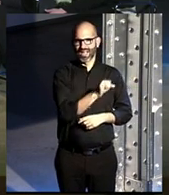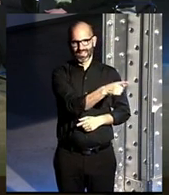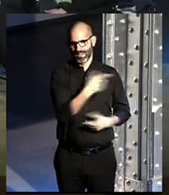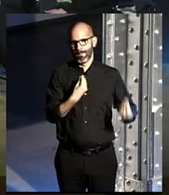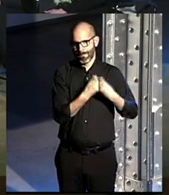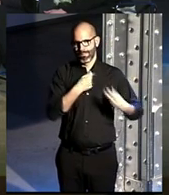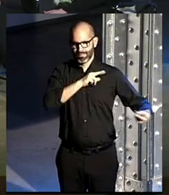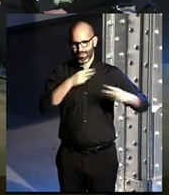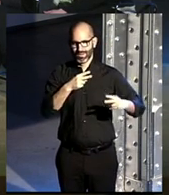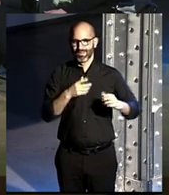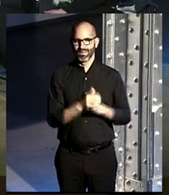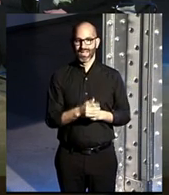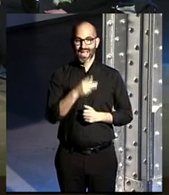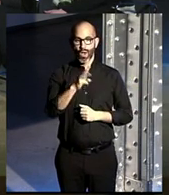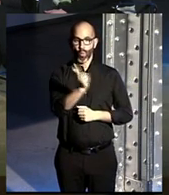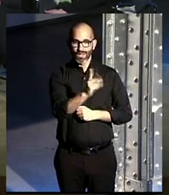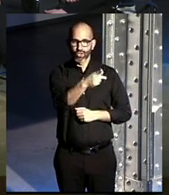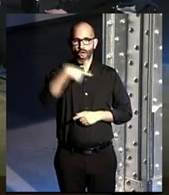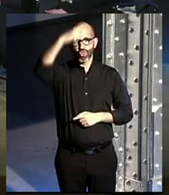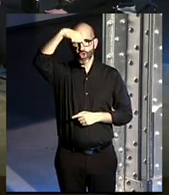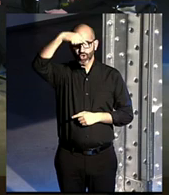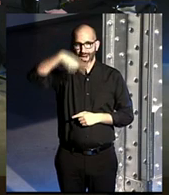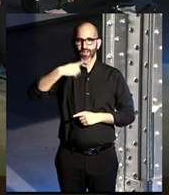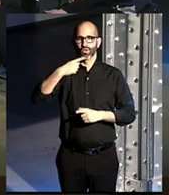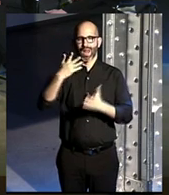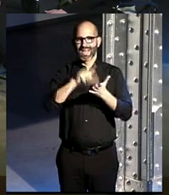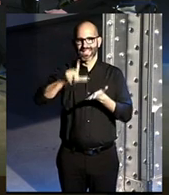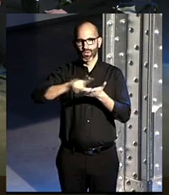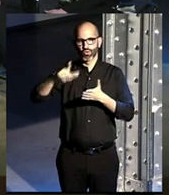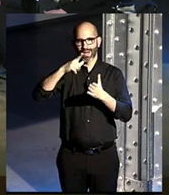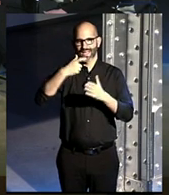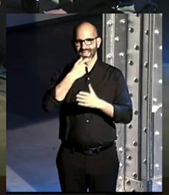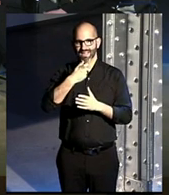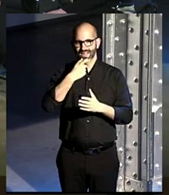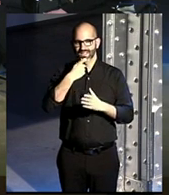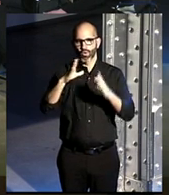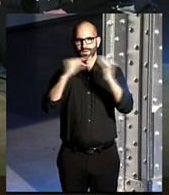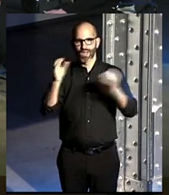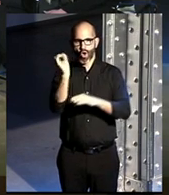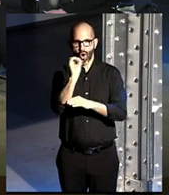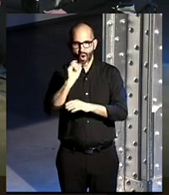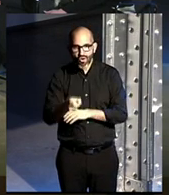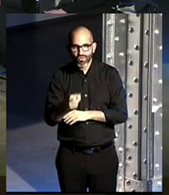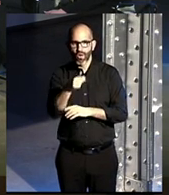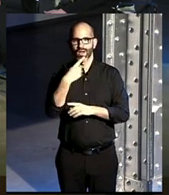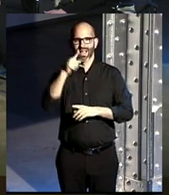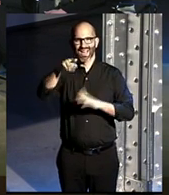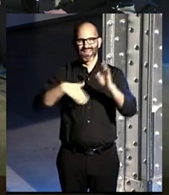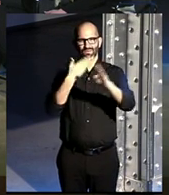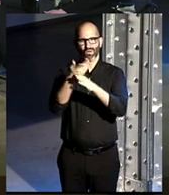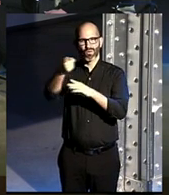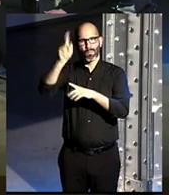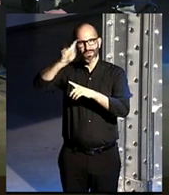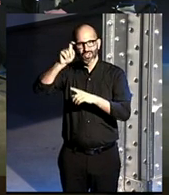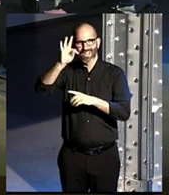bueno, Ian Watson, doctorado en literatura inglesa por la Universidad de Oxford, ha sido profesor de universidad en Tanzania y Japón, al